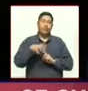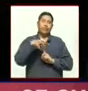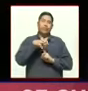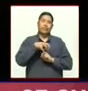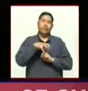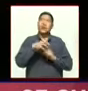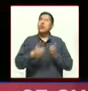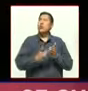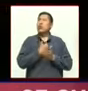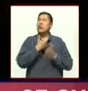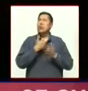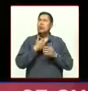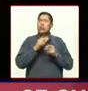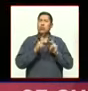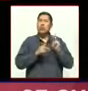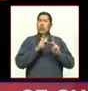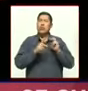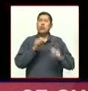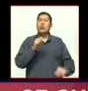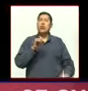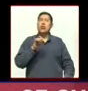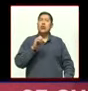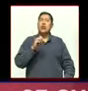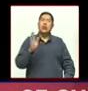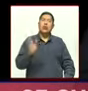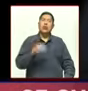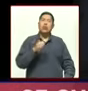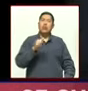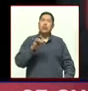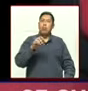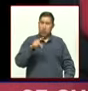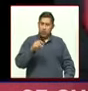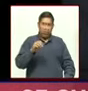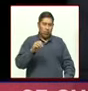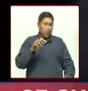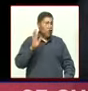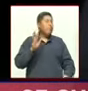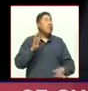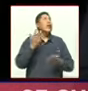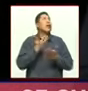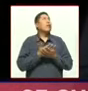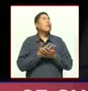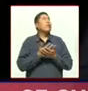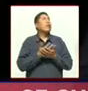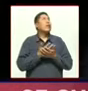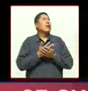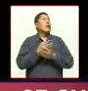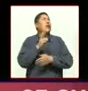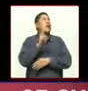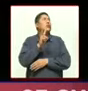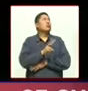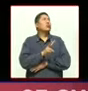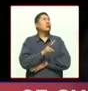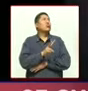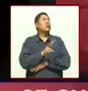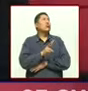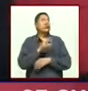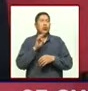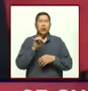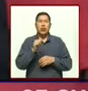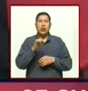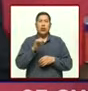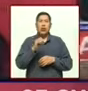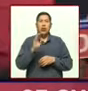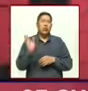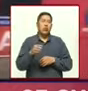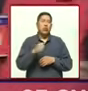el nuevo coliseo de la población de Ayoayo, como se determina. A esta jornada han llegado aproximadamente a las 2 de la tarde hasta la población de Ayoayo,